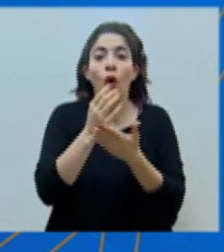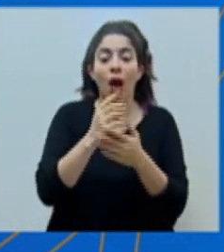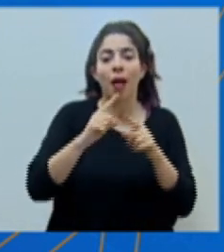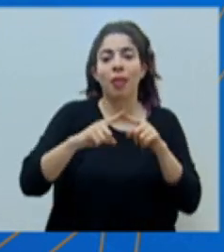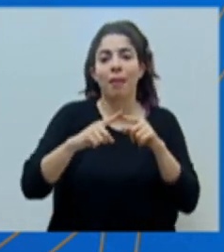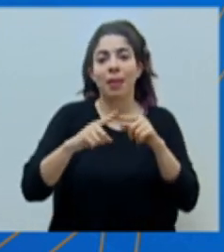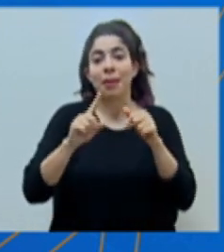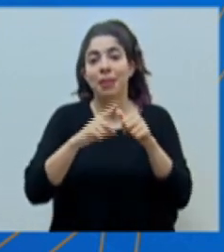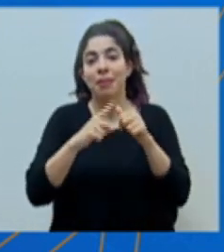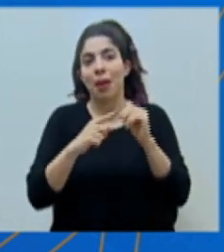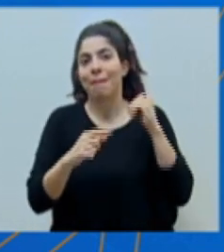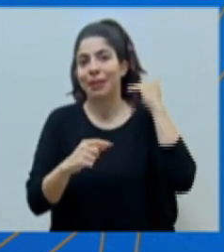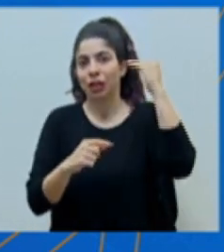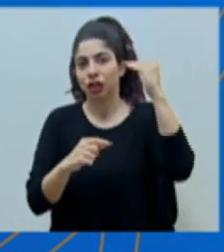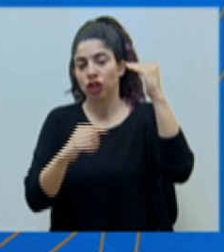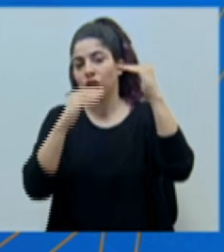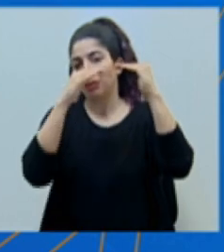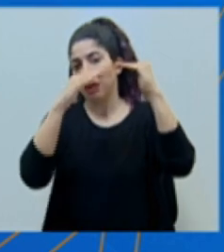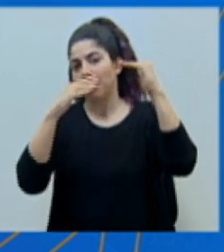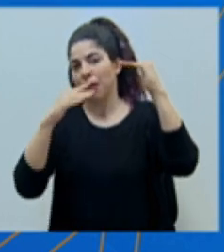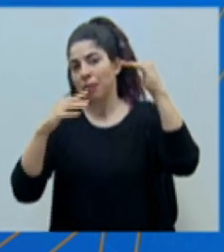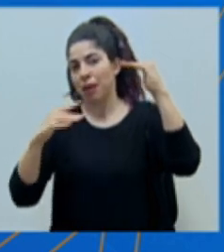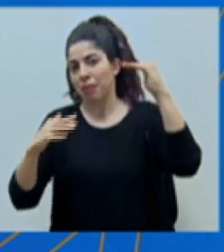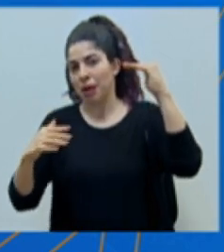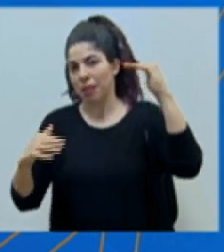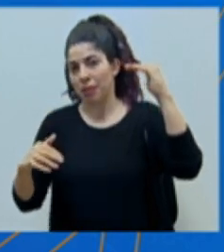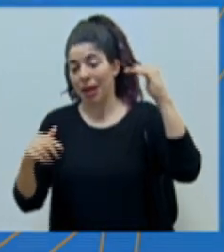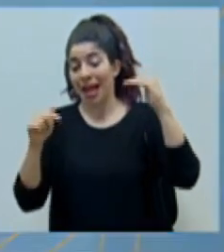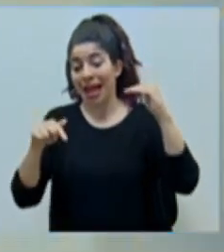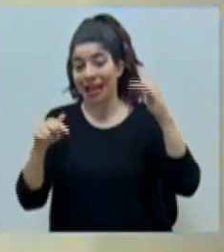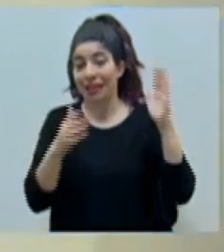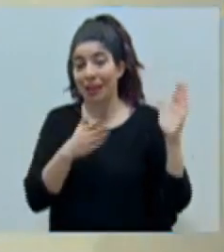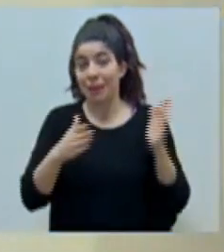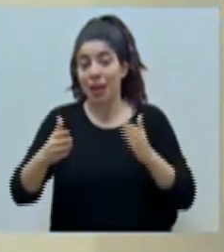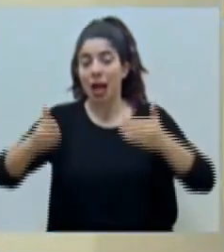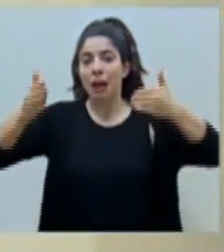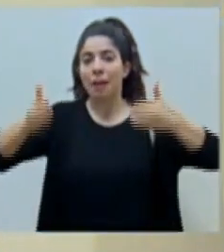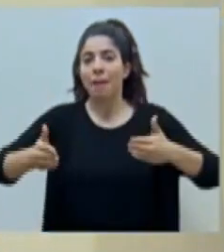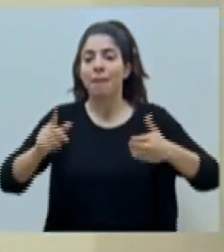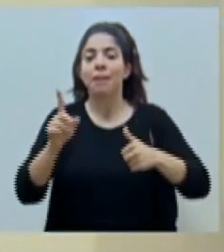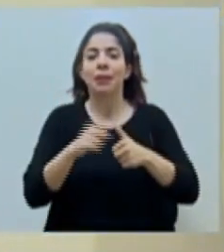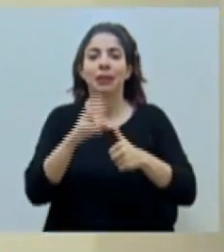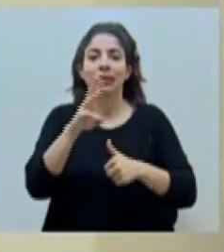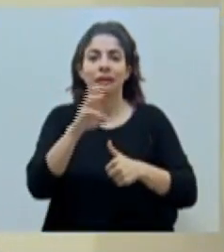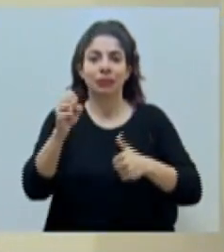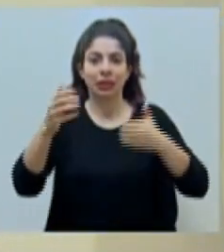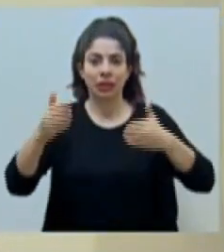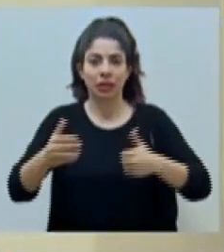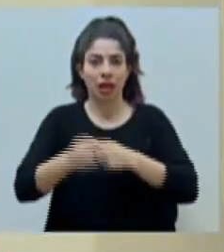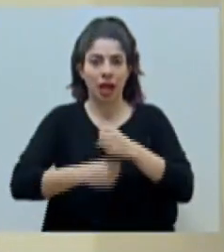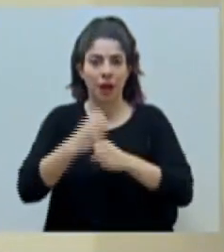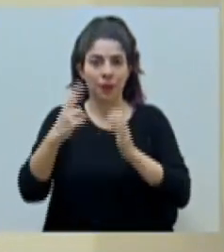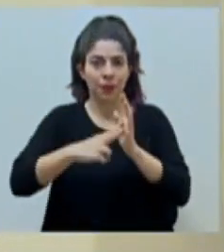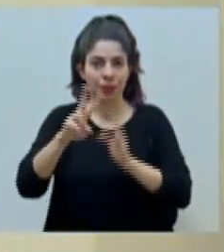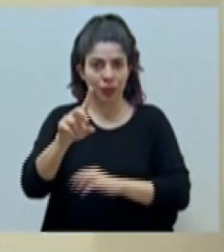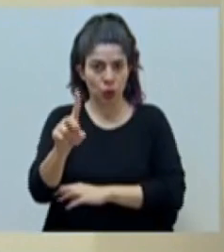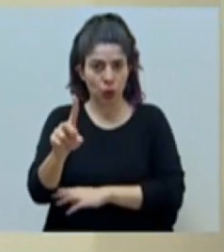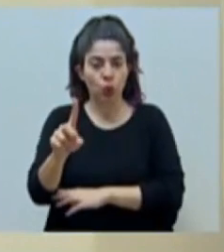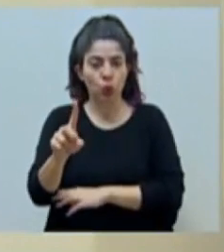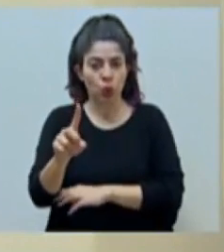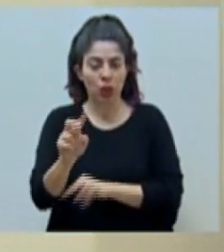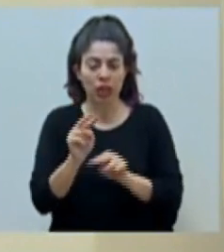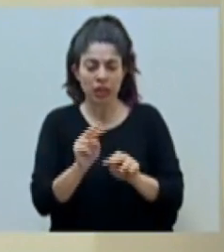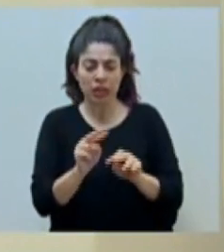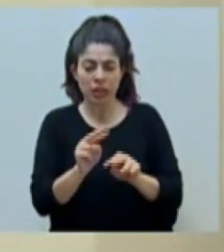secundaria. Estas disposiciones son para el primer semestre del año 2021, valorando y monitoreando